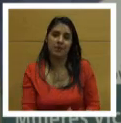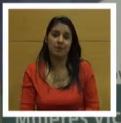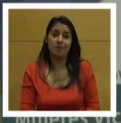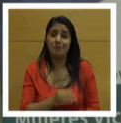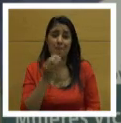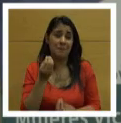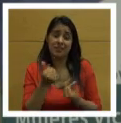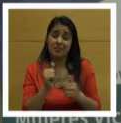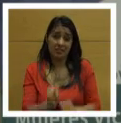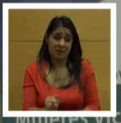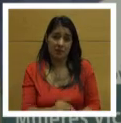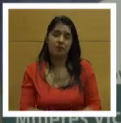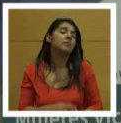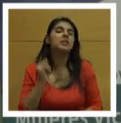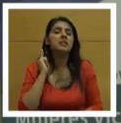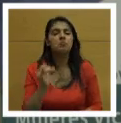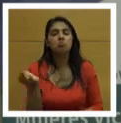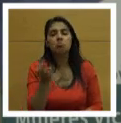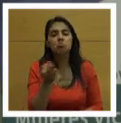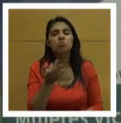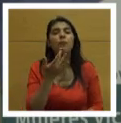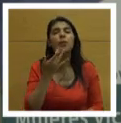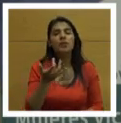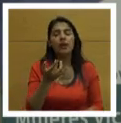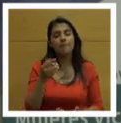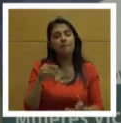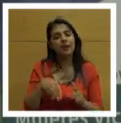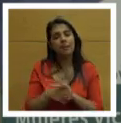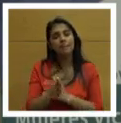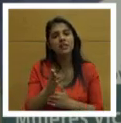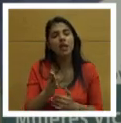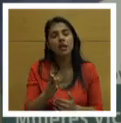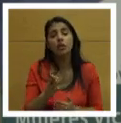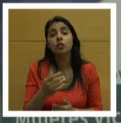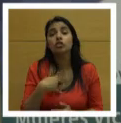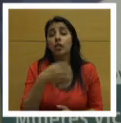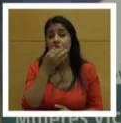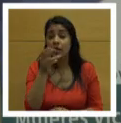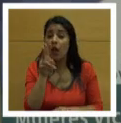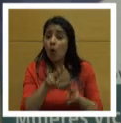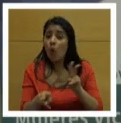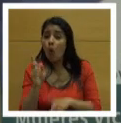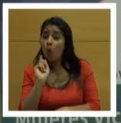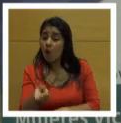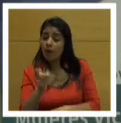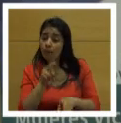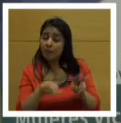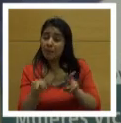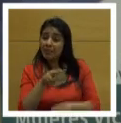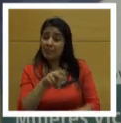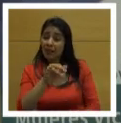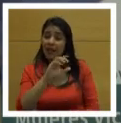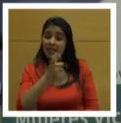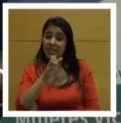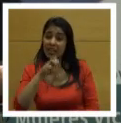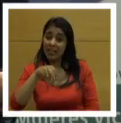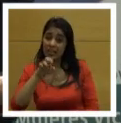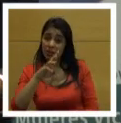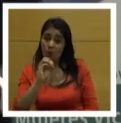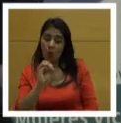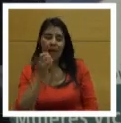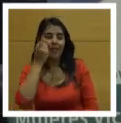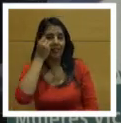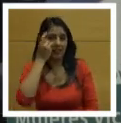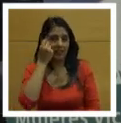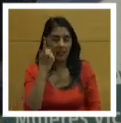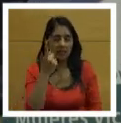para introducir el tema de juzgar con perspectiva de género. Y perdón, no lo dije, pero juzgar con perspectiva de género implica poder advertir estos